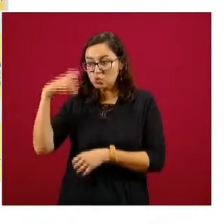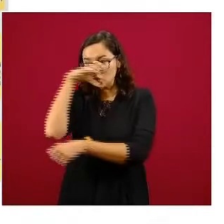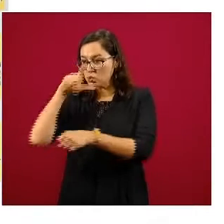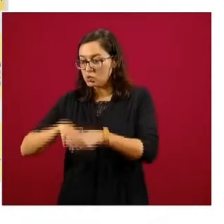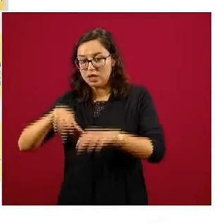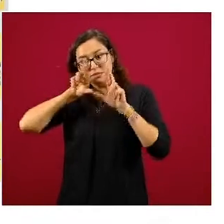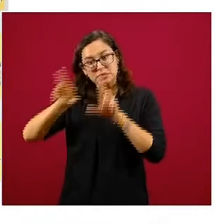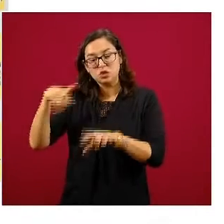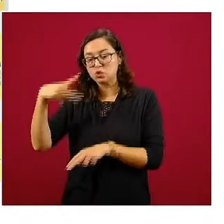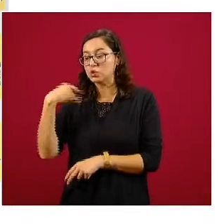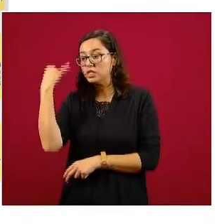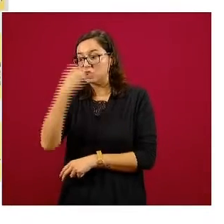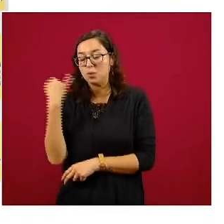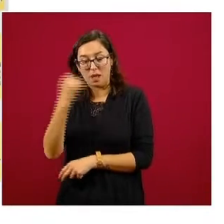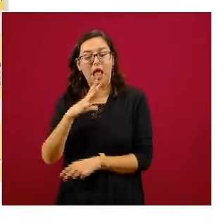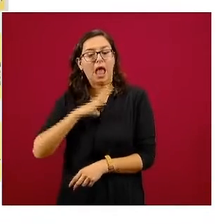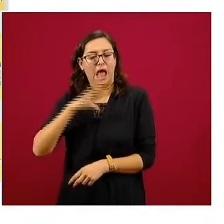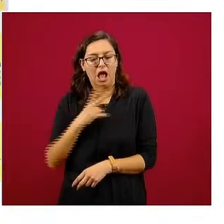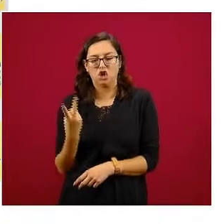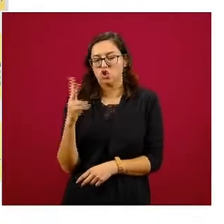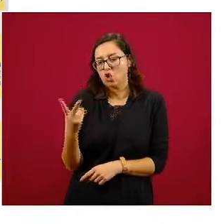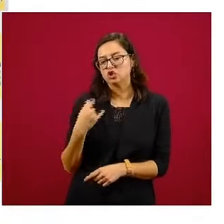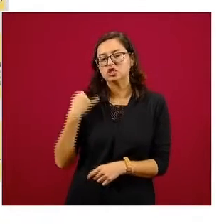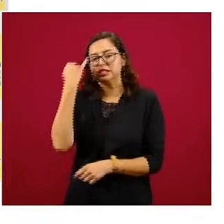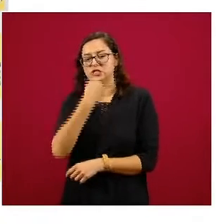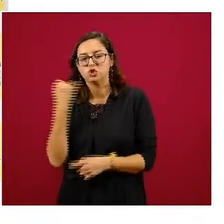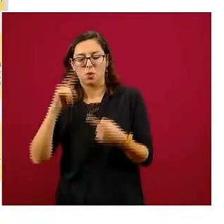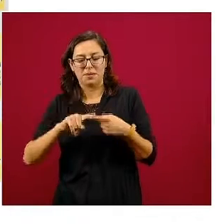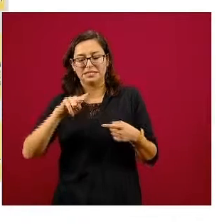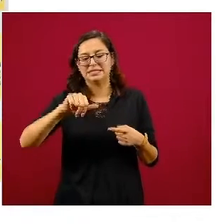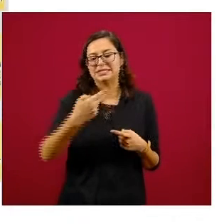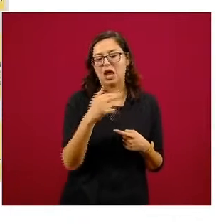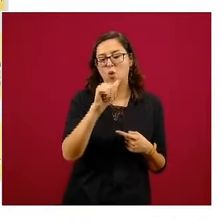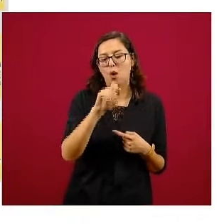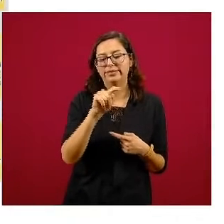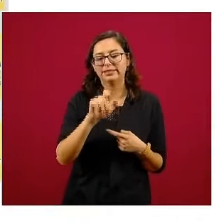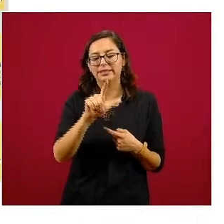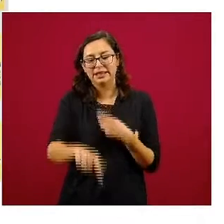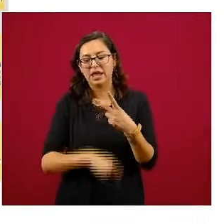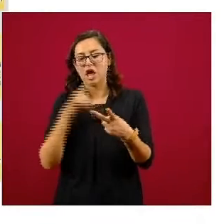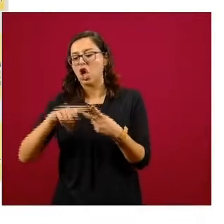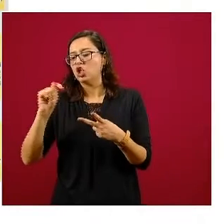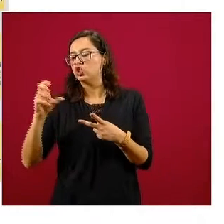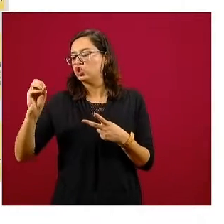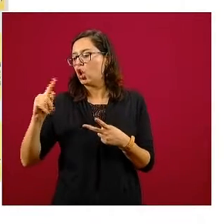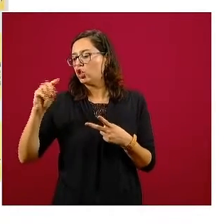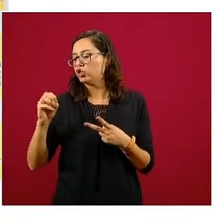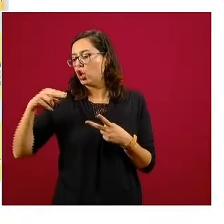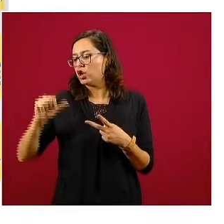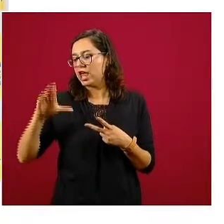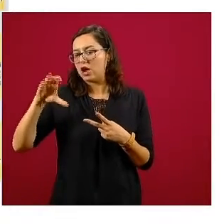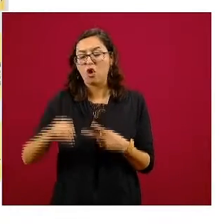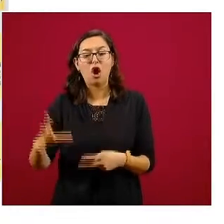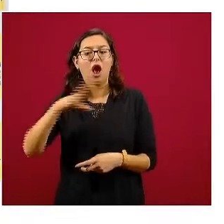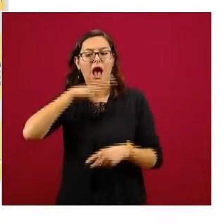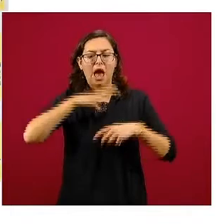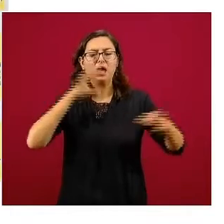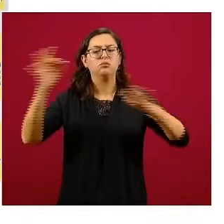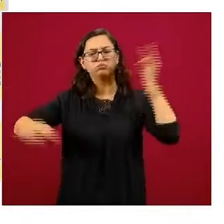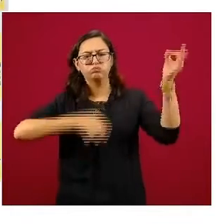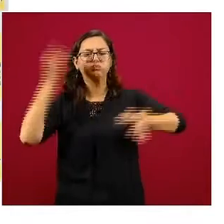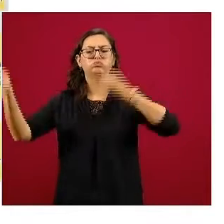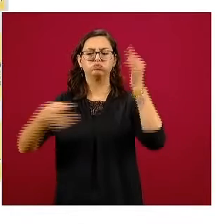zonas rurales y para poblaciones indígenas. La siguiente. Uno de los elementos de este modelo, como lo mencionaba, es